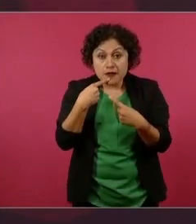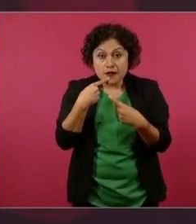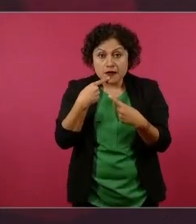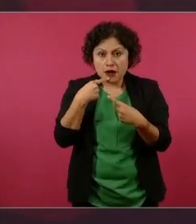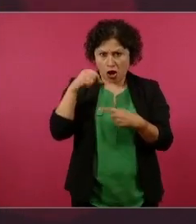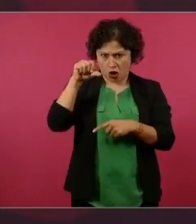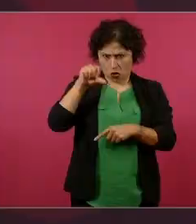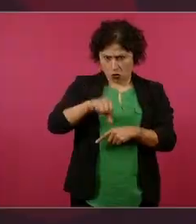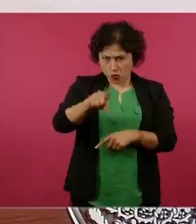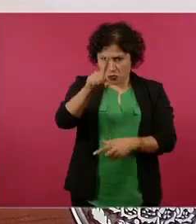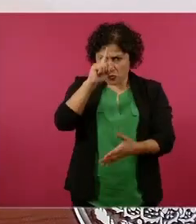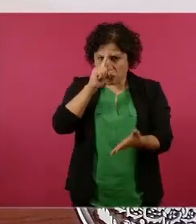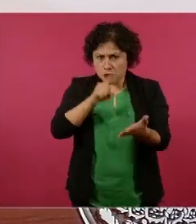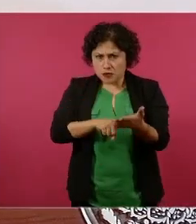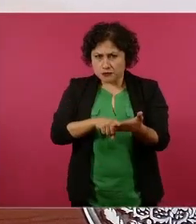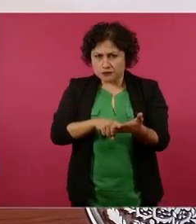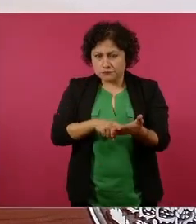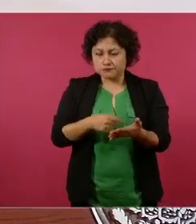de